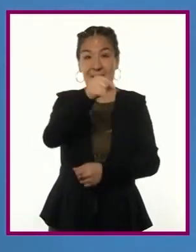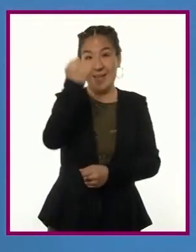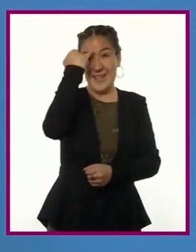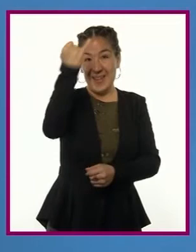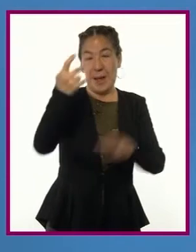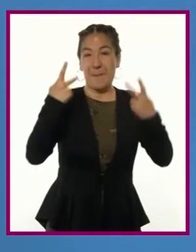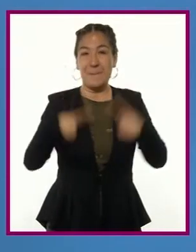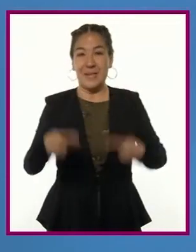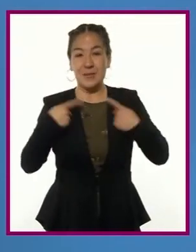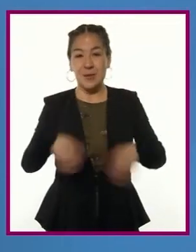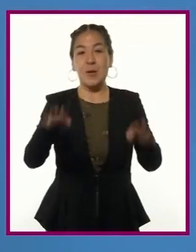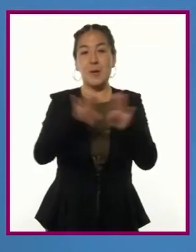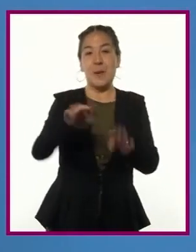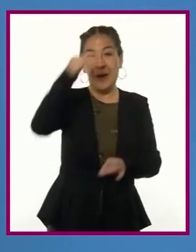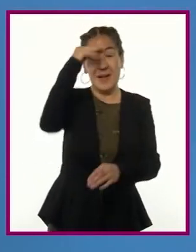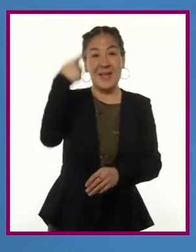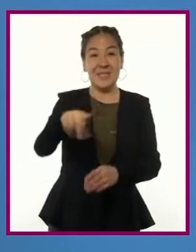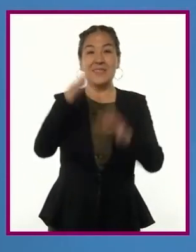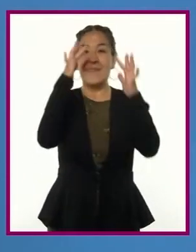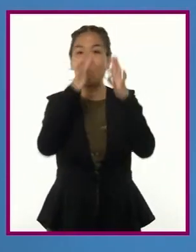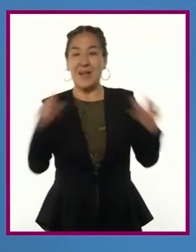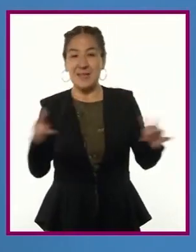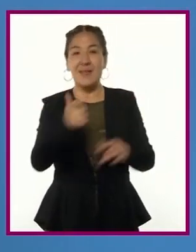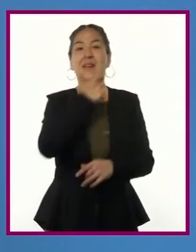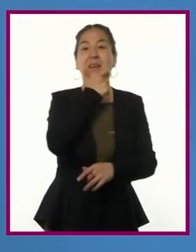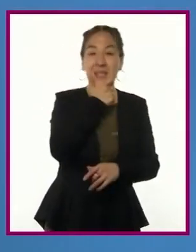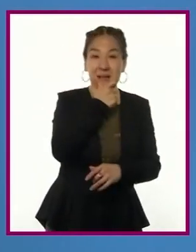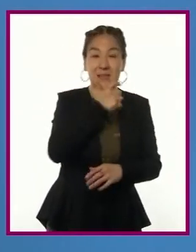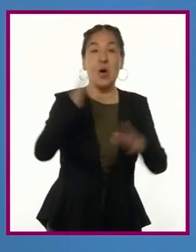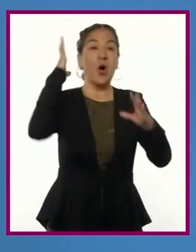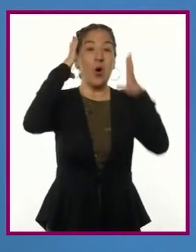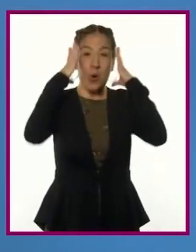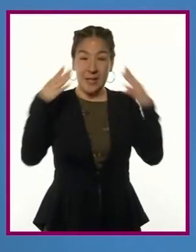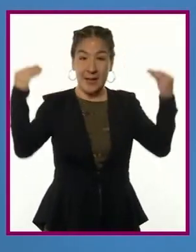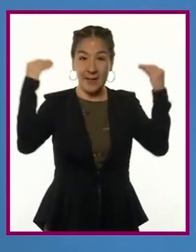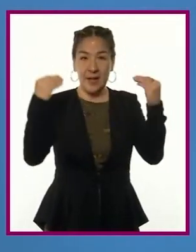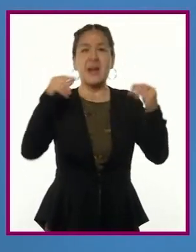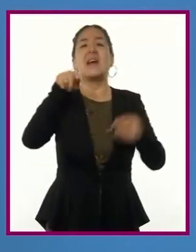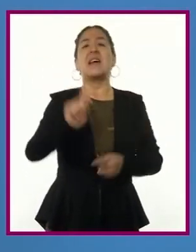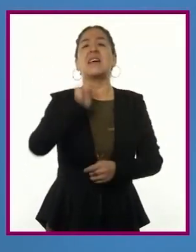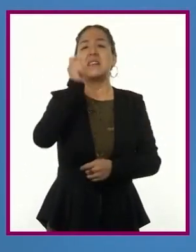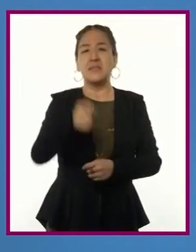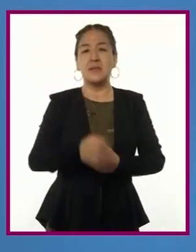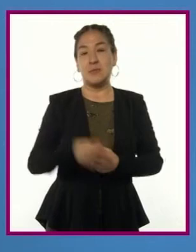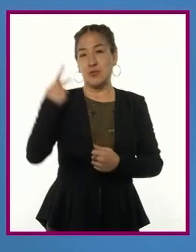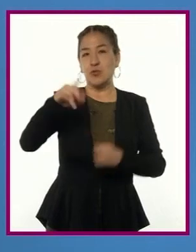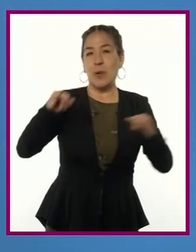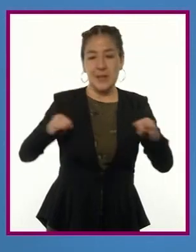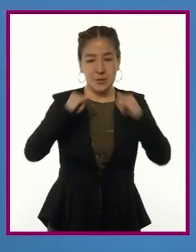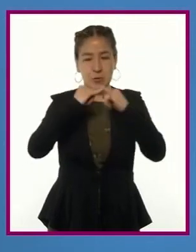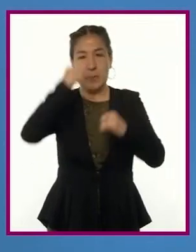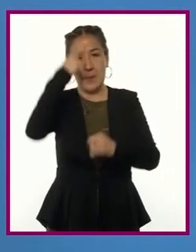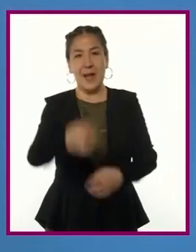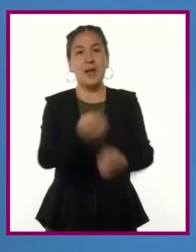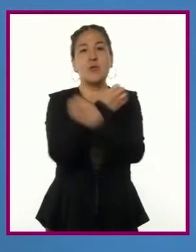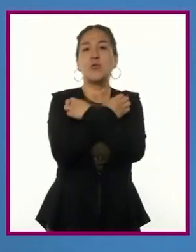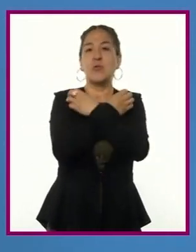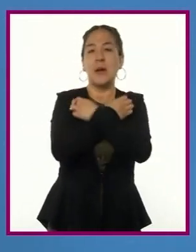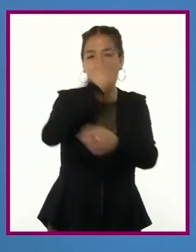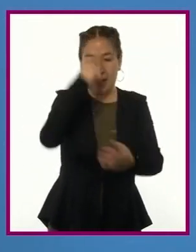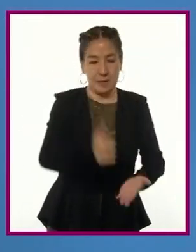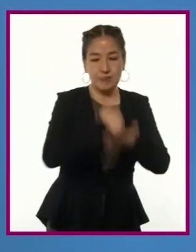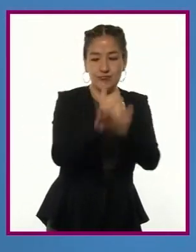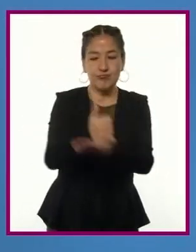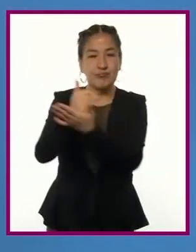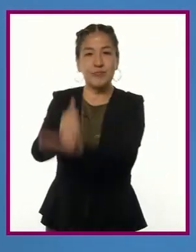los pensadores de la Ilustración francesa, inglesa y holandesa fue la creación de instituciones educativas que ayudaron en